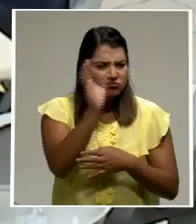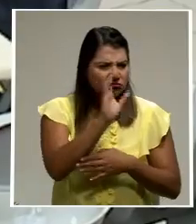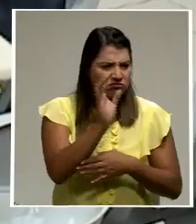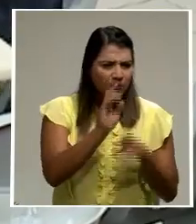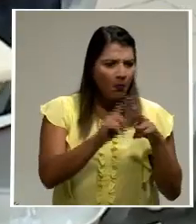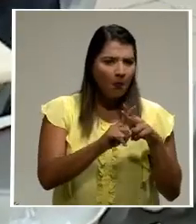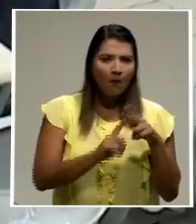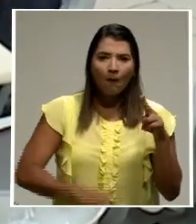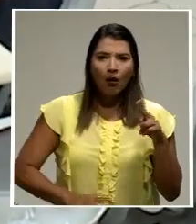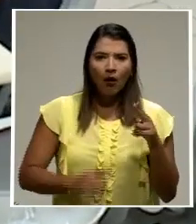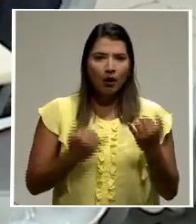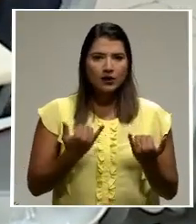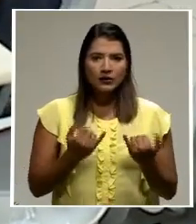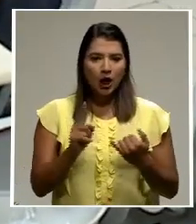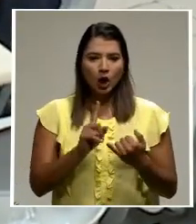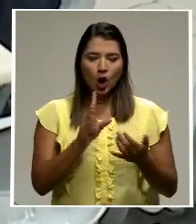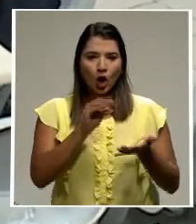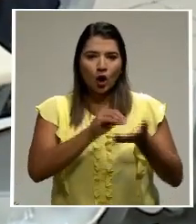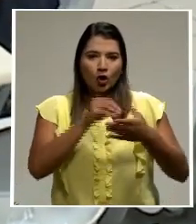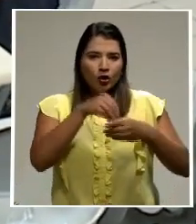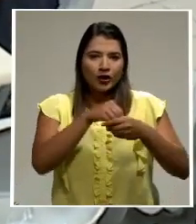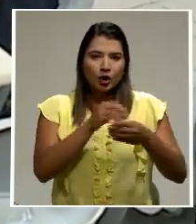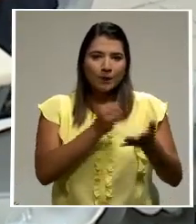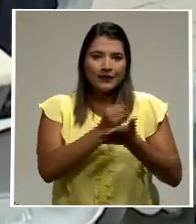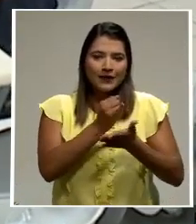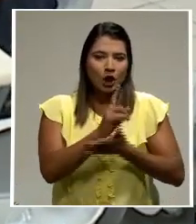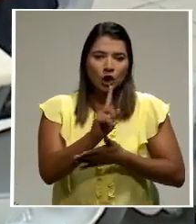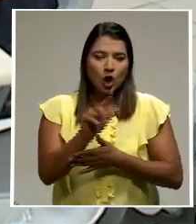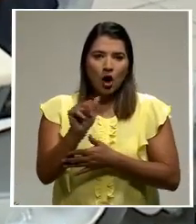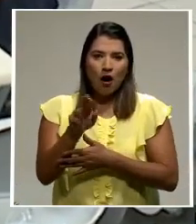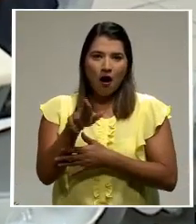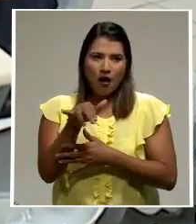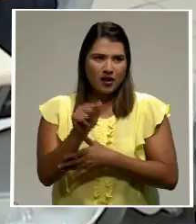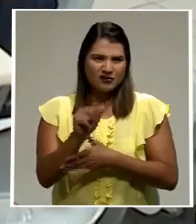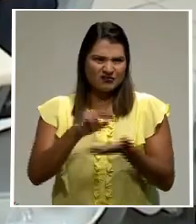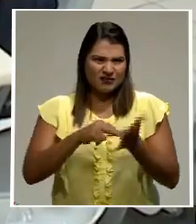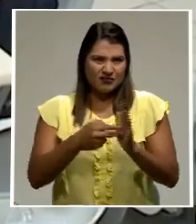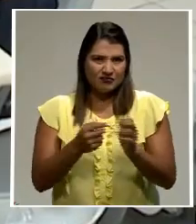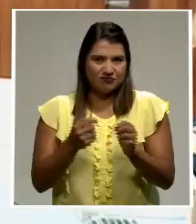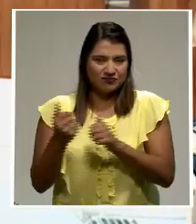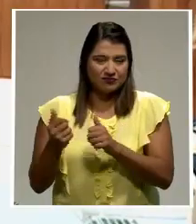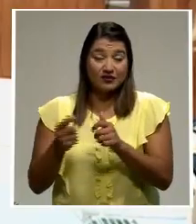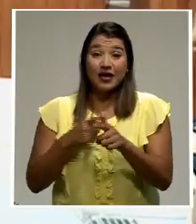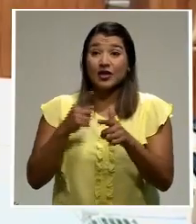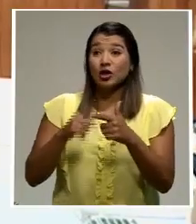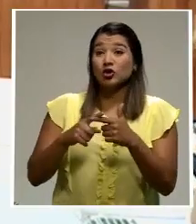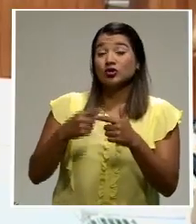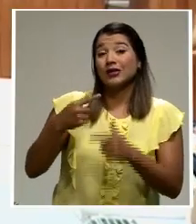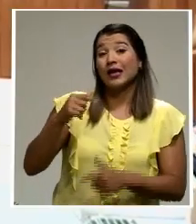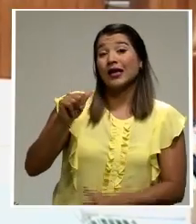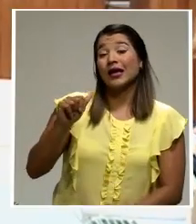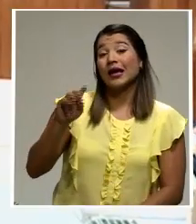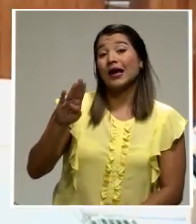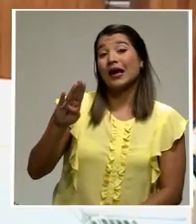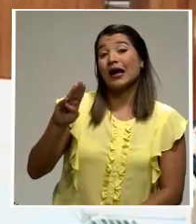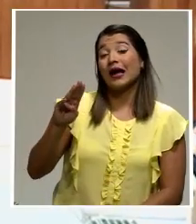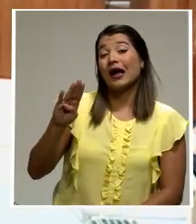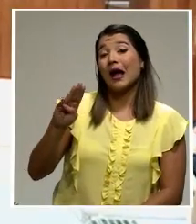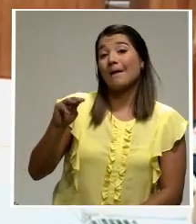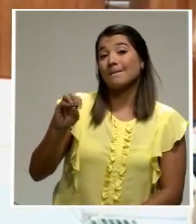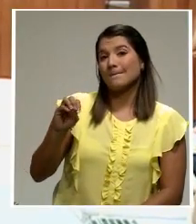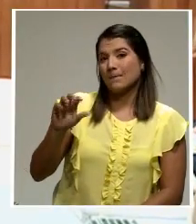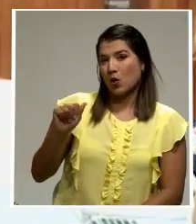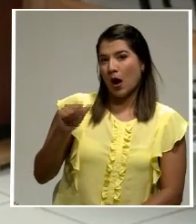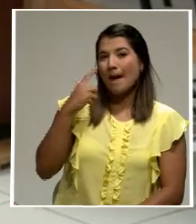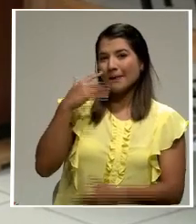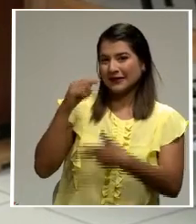causa. Según la acusación, Gamboa le ordenó al asesor Justo Pastor López que se comunicara con Araya para que pidiera una certificación a